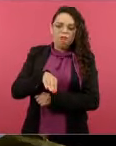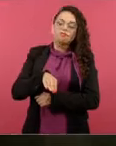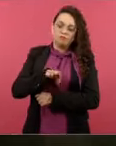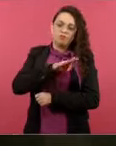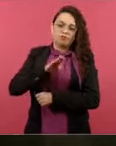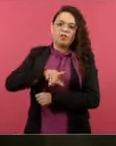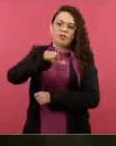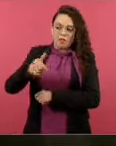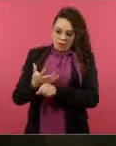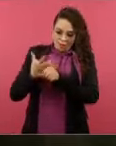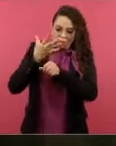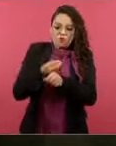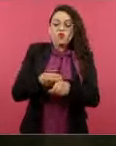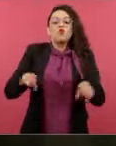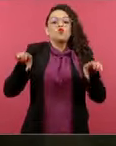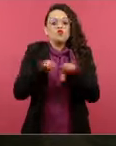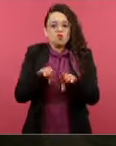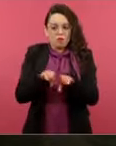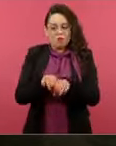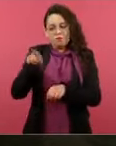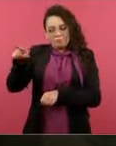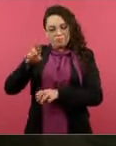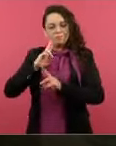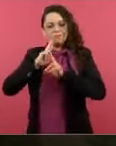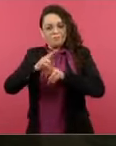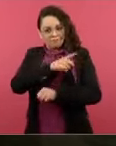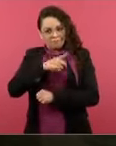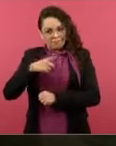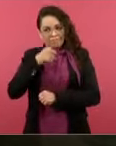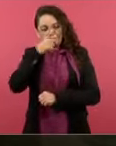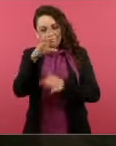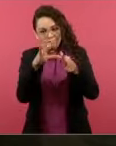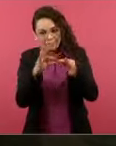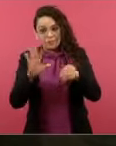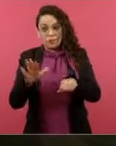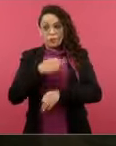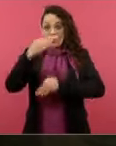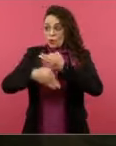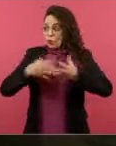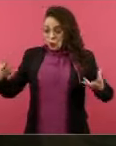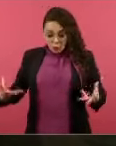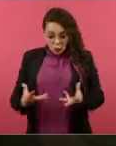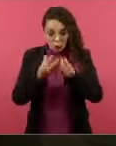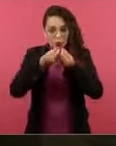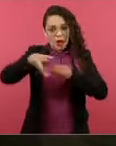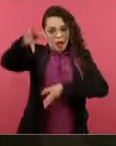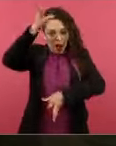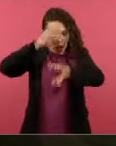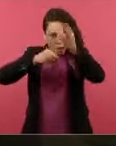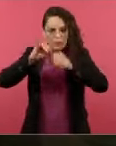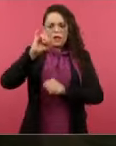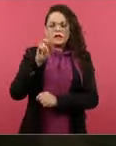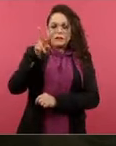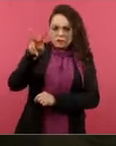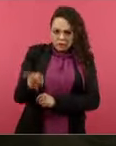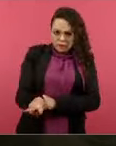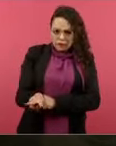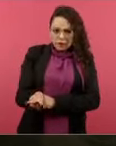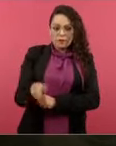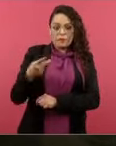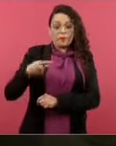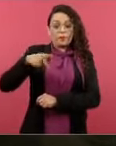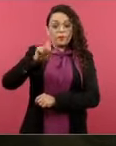comunitario? Porque como les había mencionado, todos y todas aprendemos de todos, pero además porque ese contacto